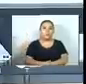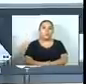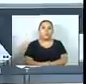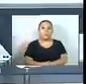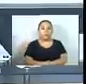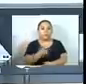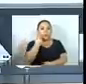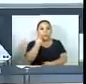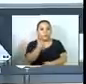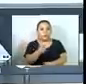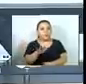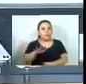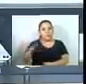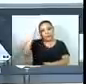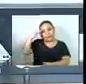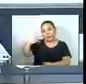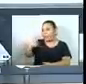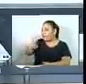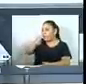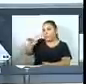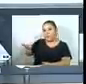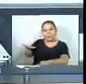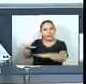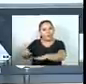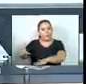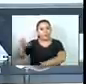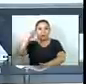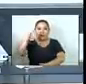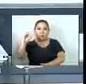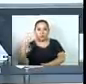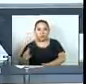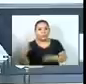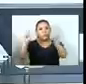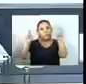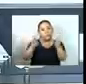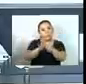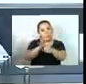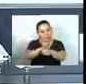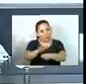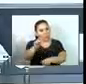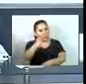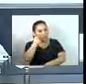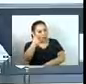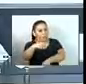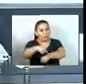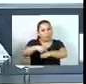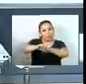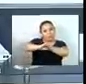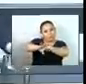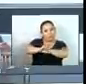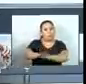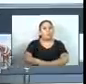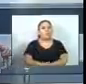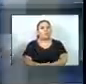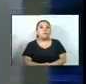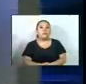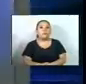bien gracias a Jamie Morera por informarnos que está ocurriendo en Costa Rica con la pandemia de la COVID-19 vamos a comerciales y regresamos con más